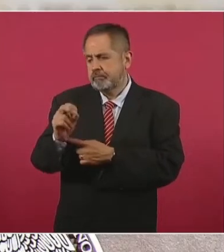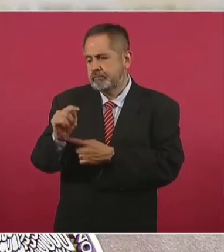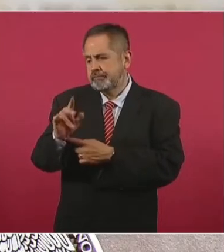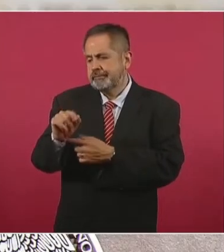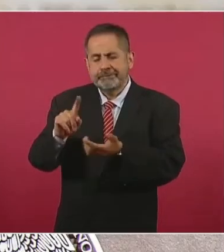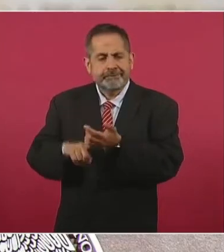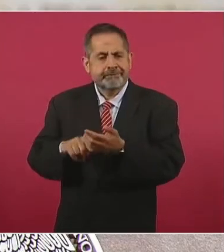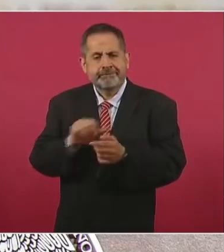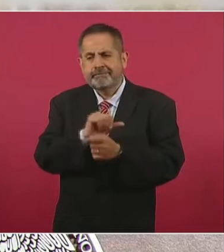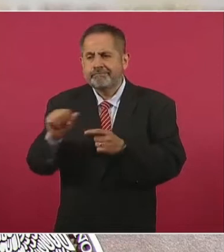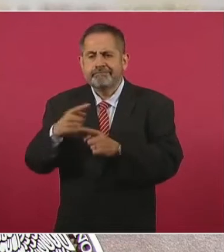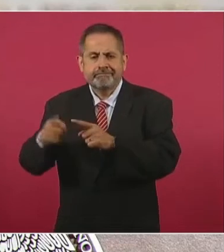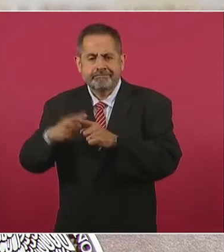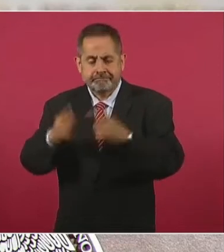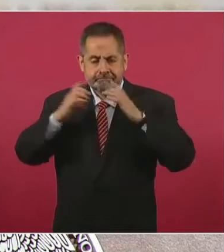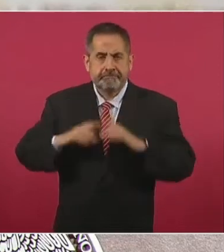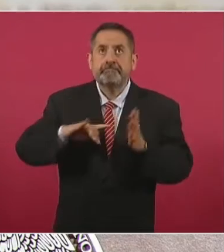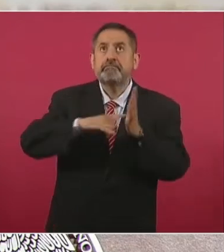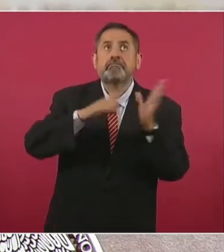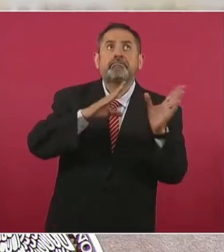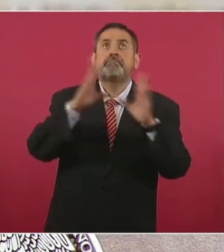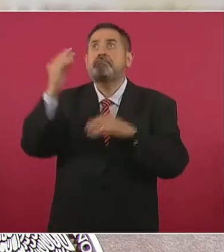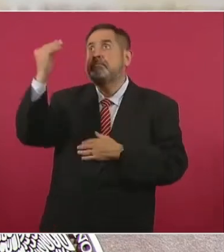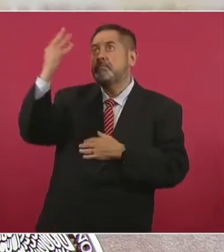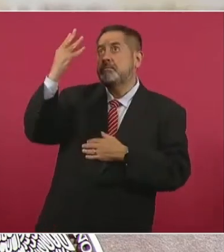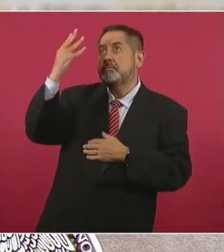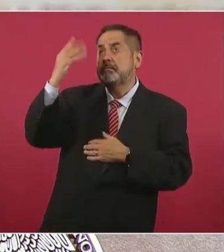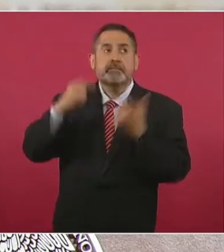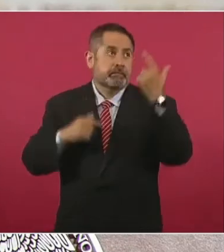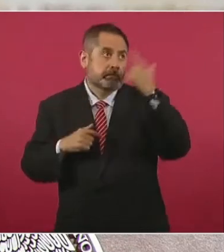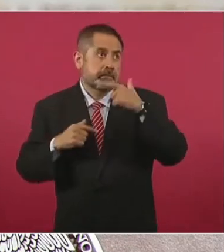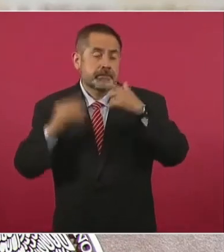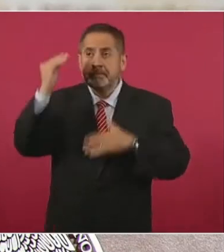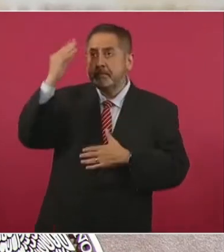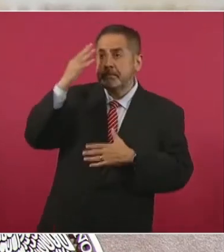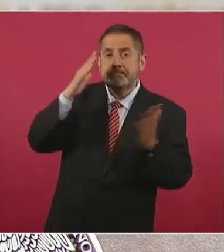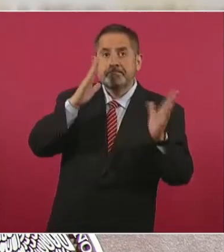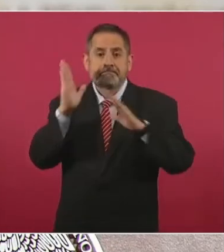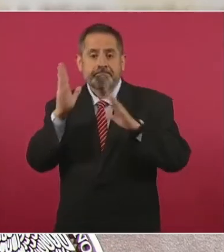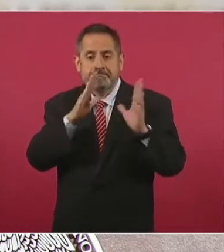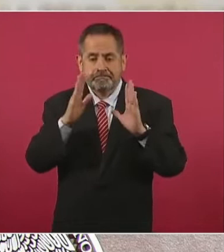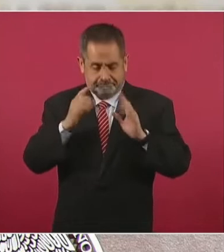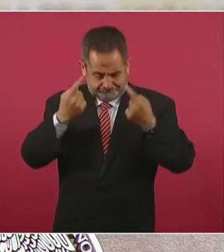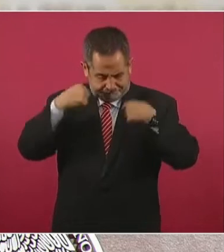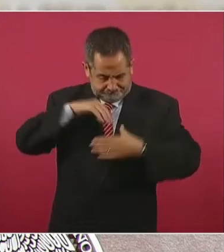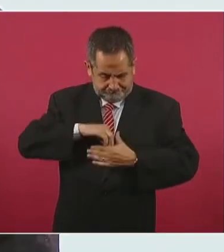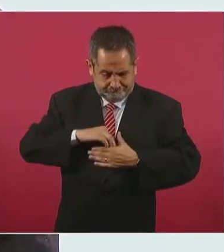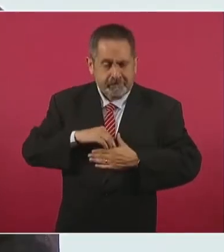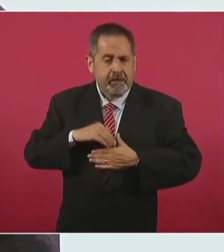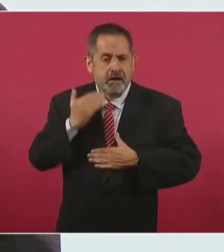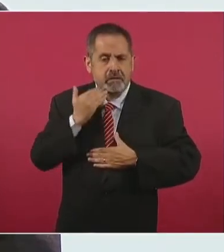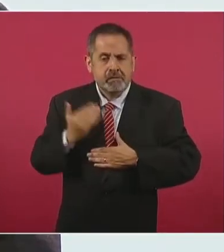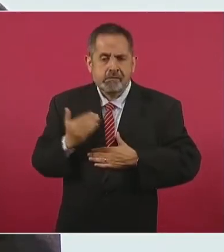fetal. El cambio de hora altera el tiempo de exposición al sol y desequilibra nuestro reloj